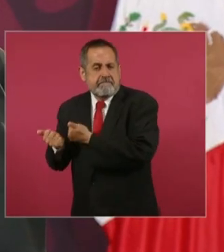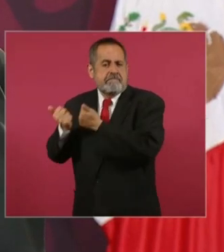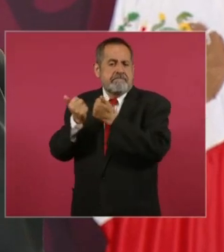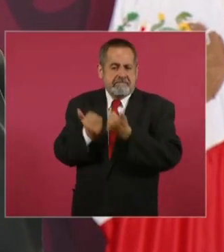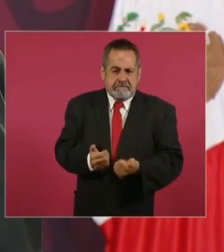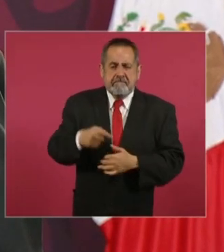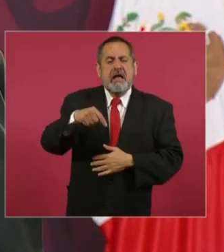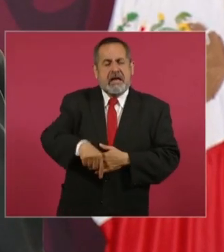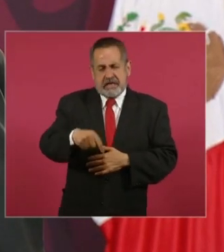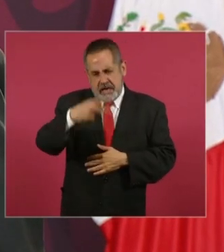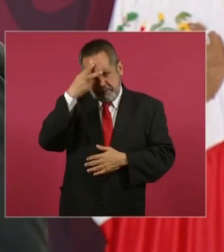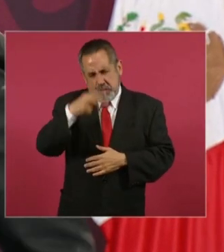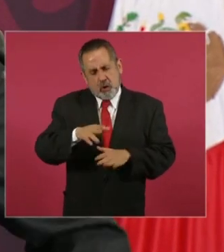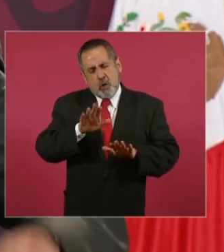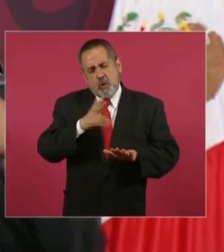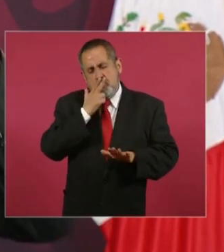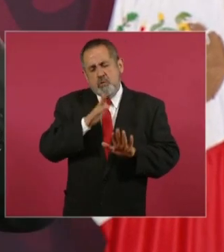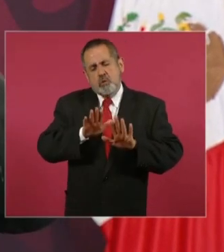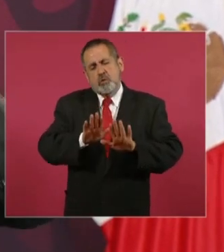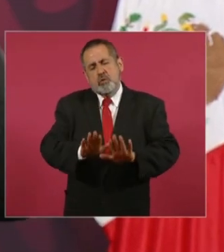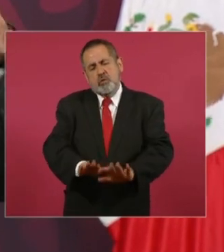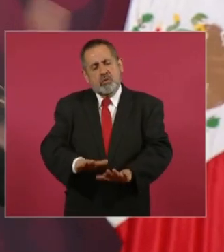restos. Y